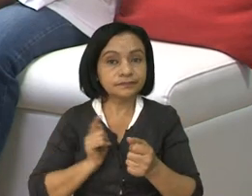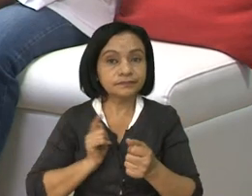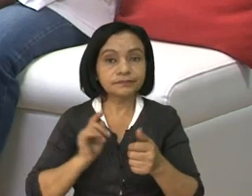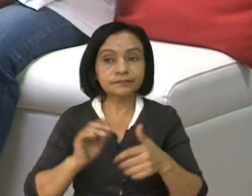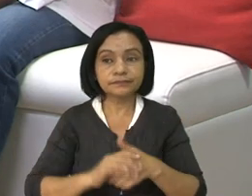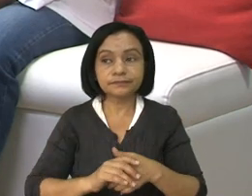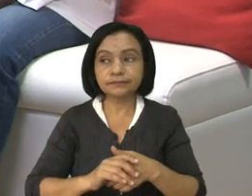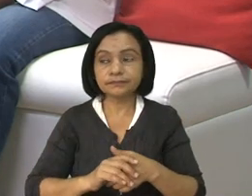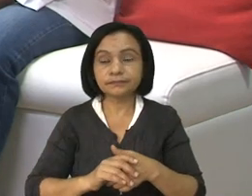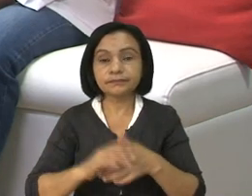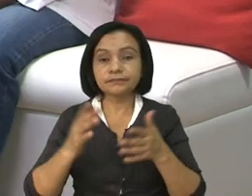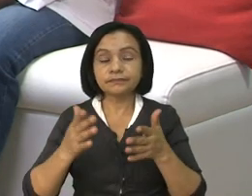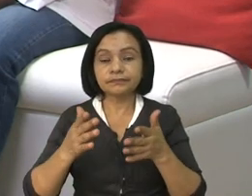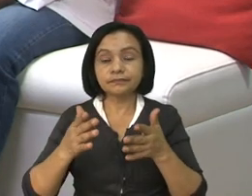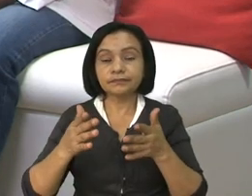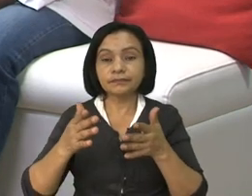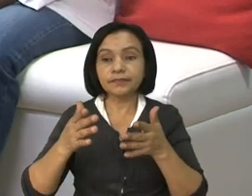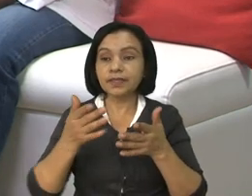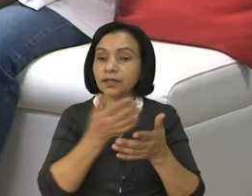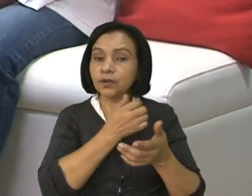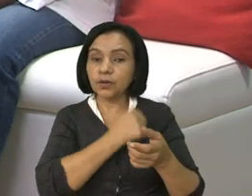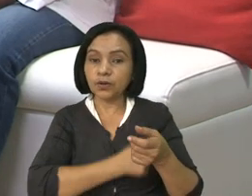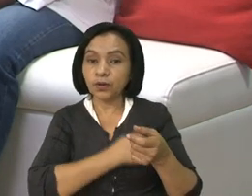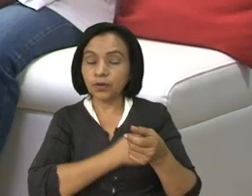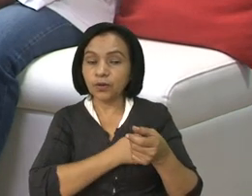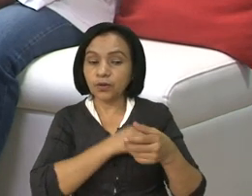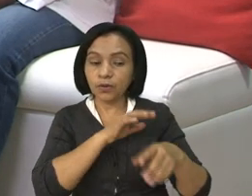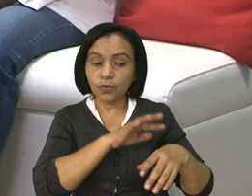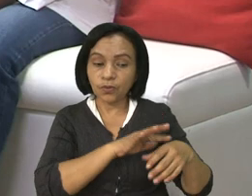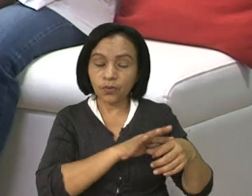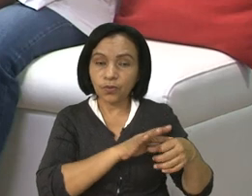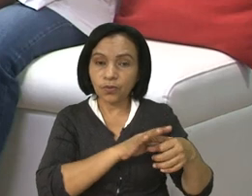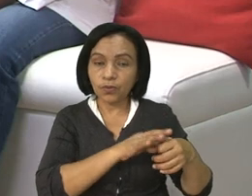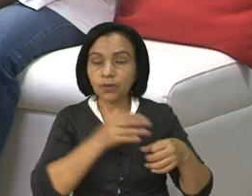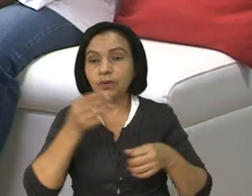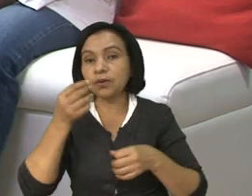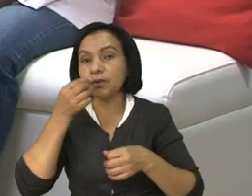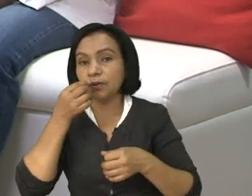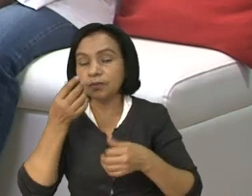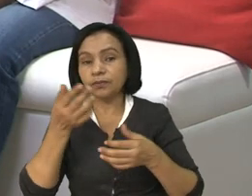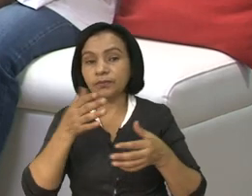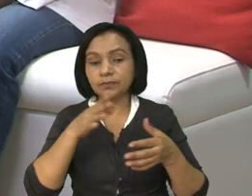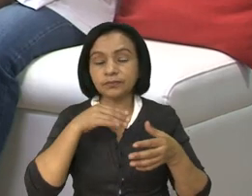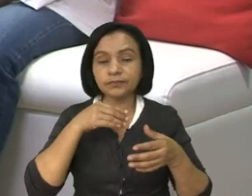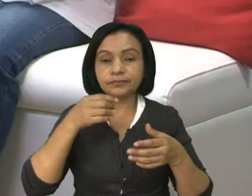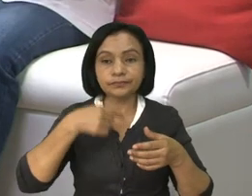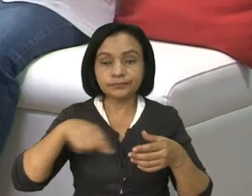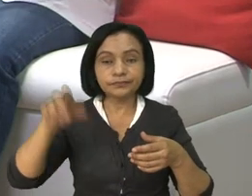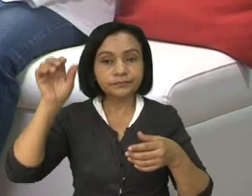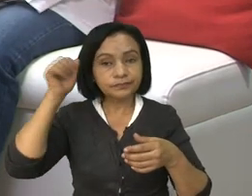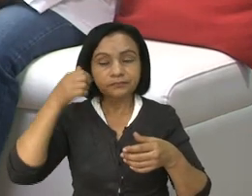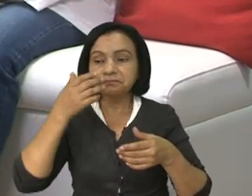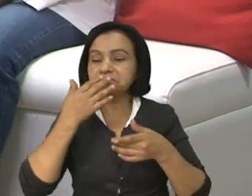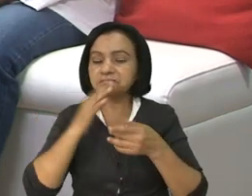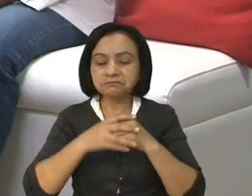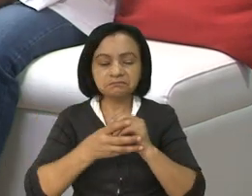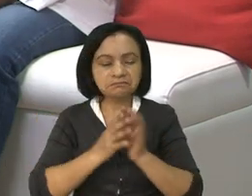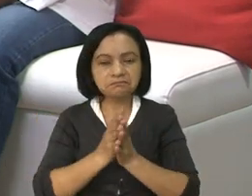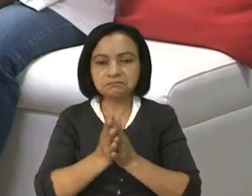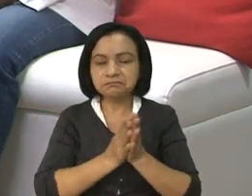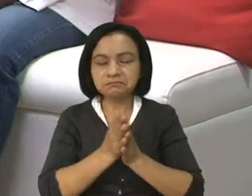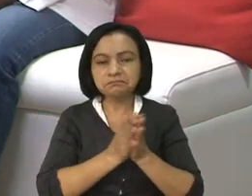nosotros es ano boca. Por ejemplo, cuando los niños van al baño, no se lavan las